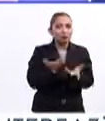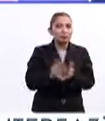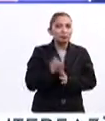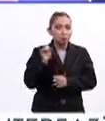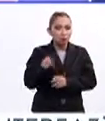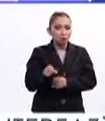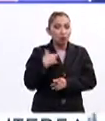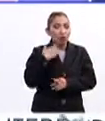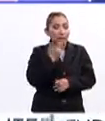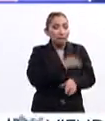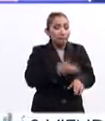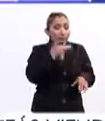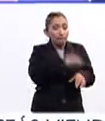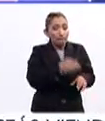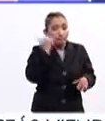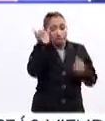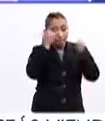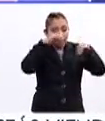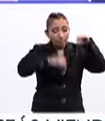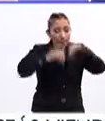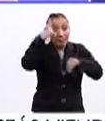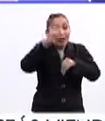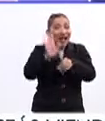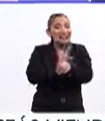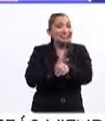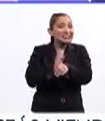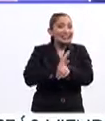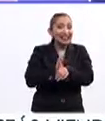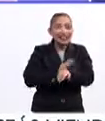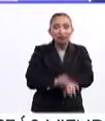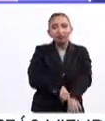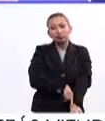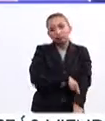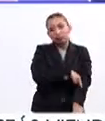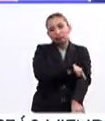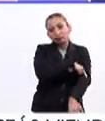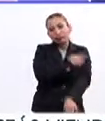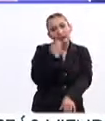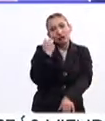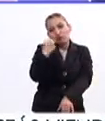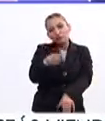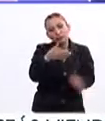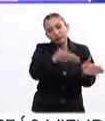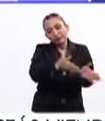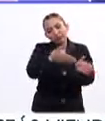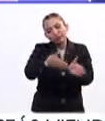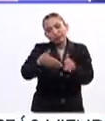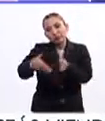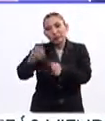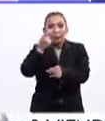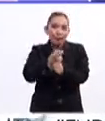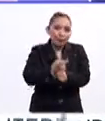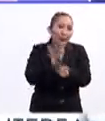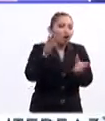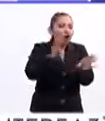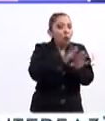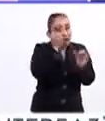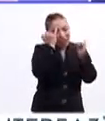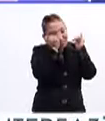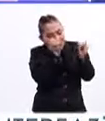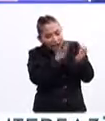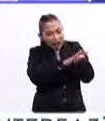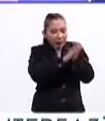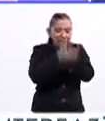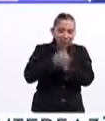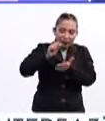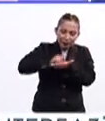colegas, que bueno, los procesos creativos para el cine son tardados, tienen su tiempo y bueno, primero es tener como la idea,